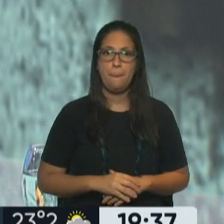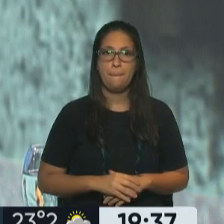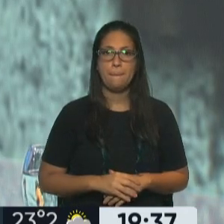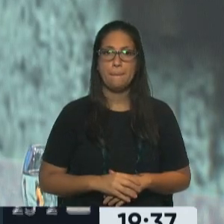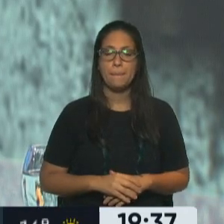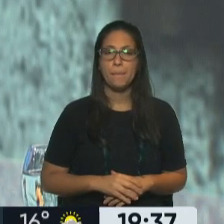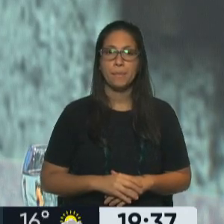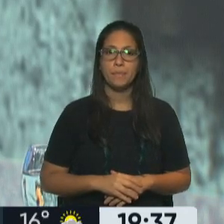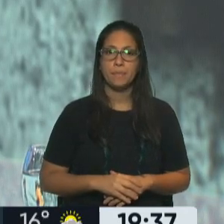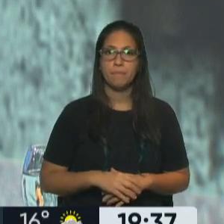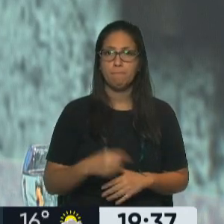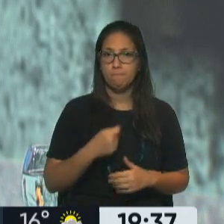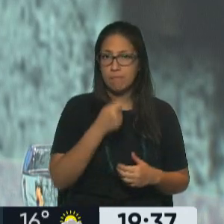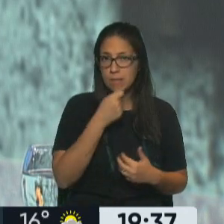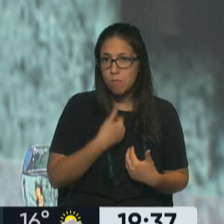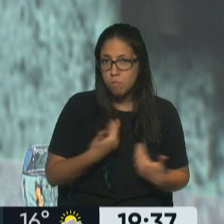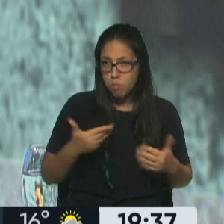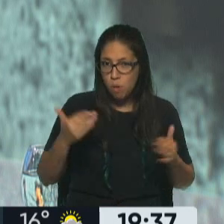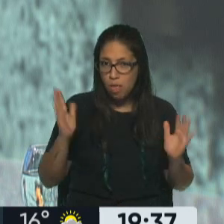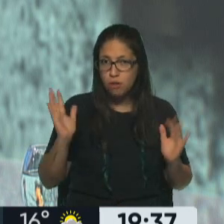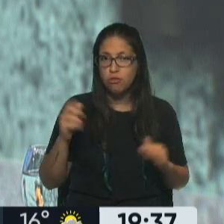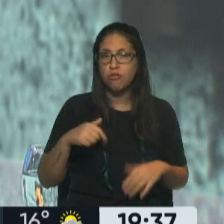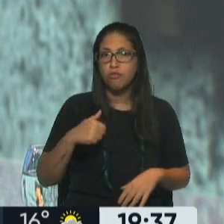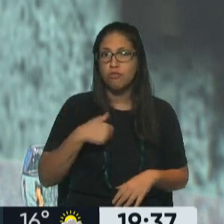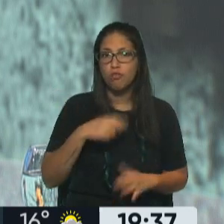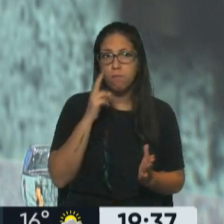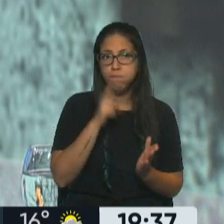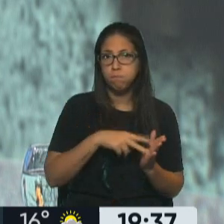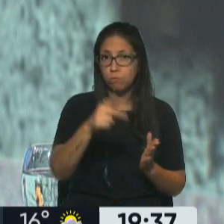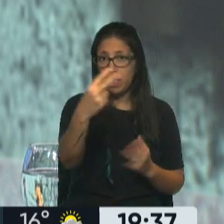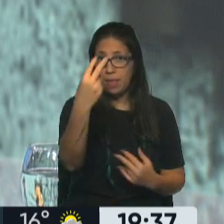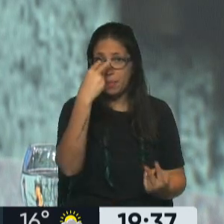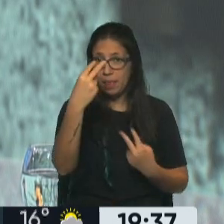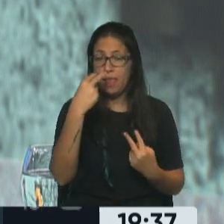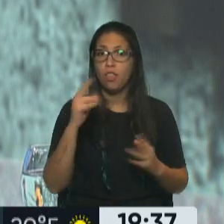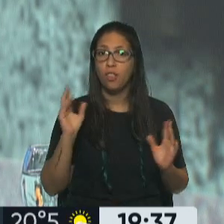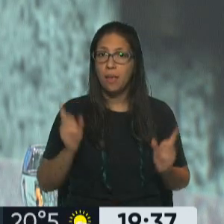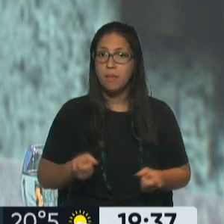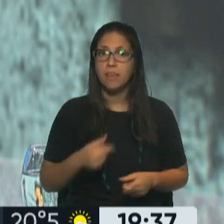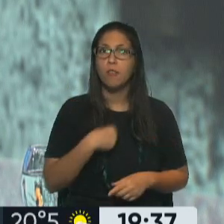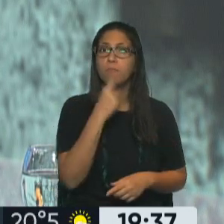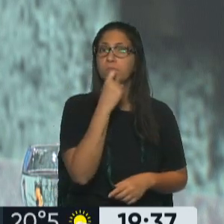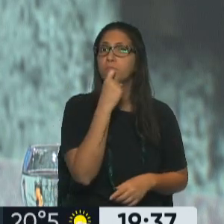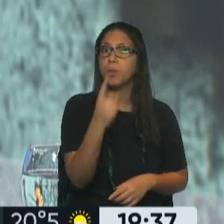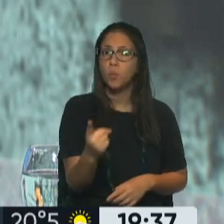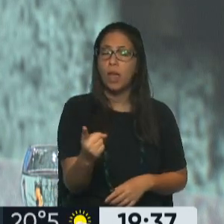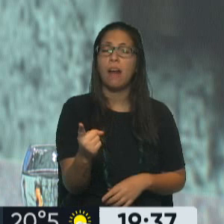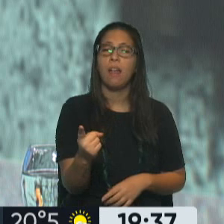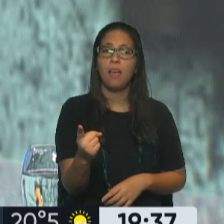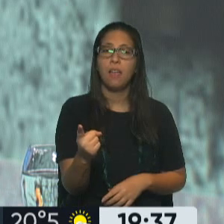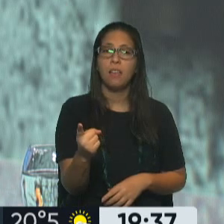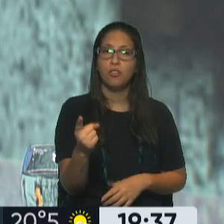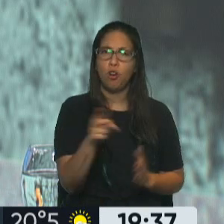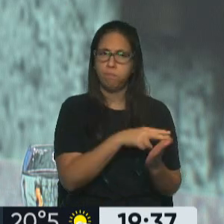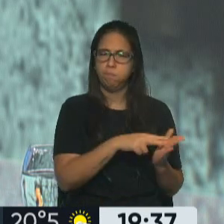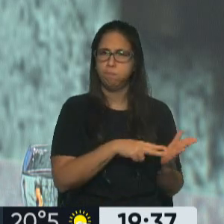si me permitís yo me estuve noticiando y si ustedes que nos están siguiendo Quiero preguntarle porque ahí anduve